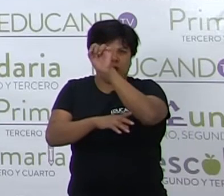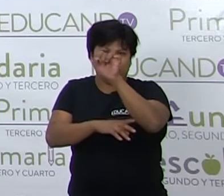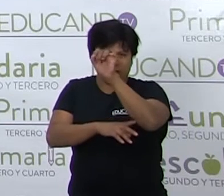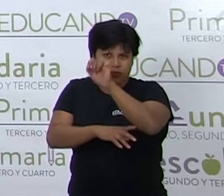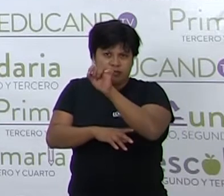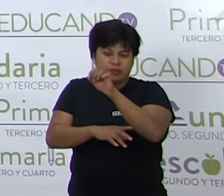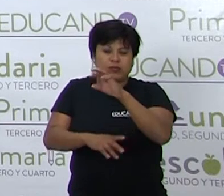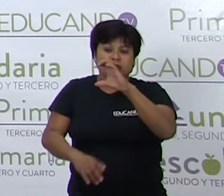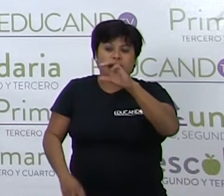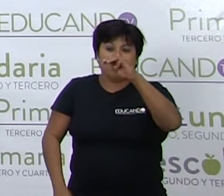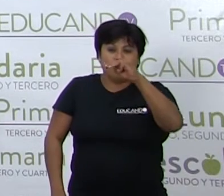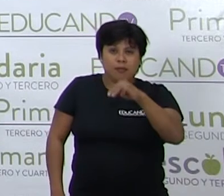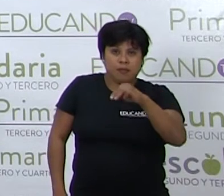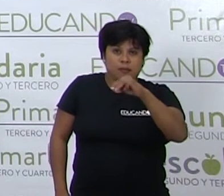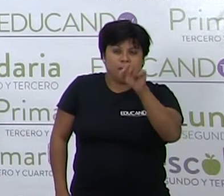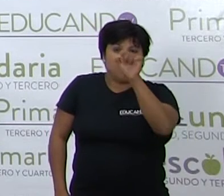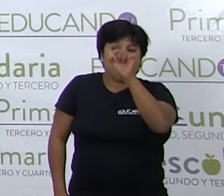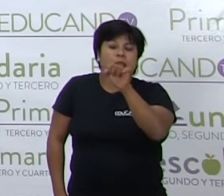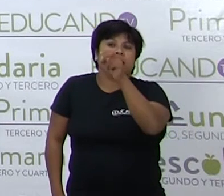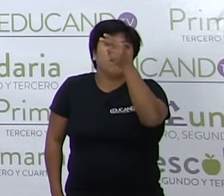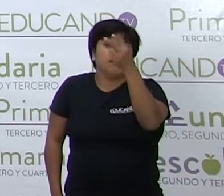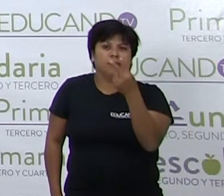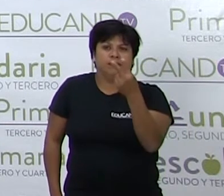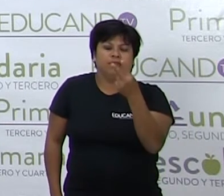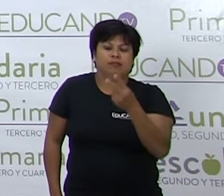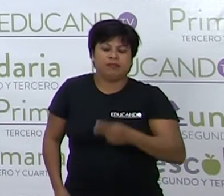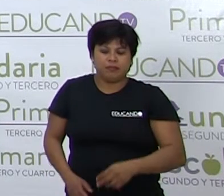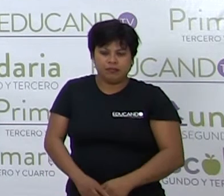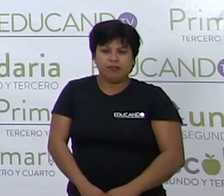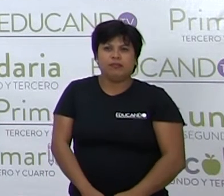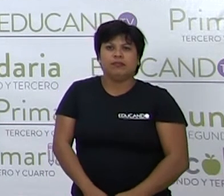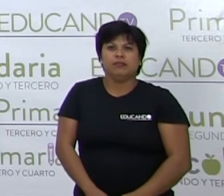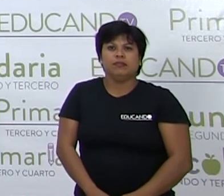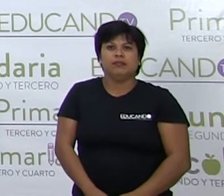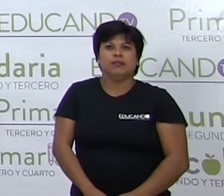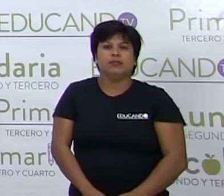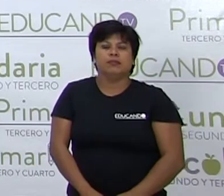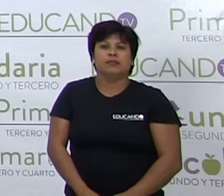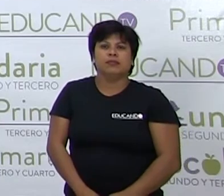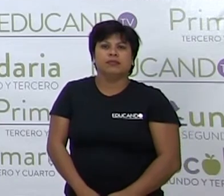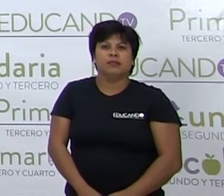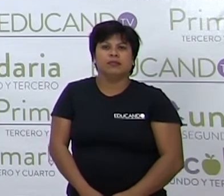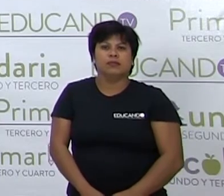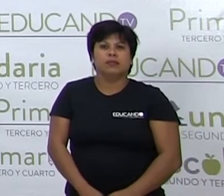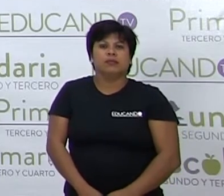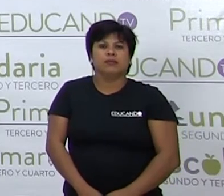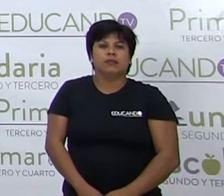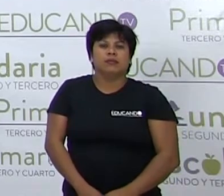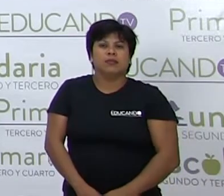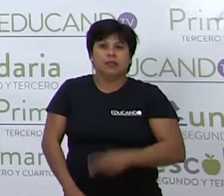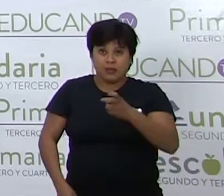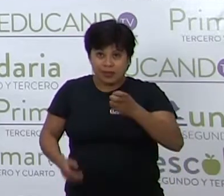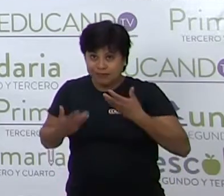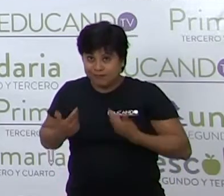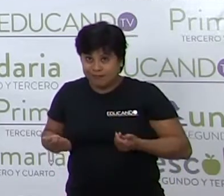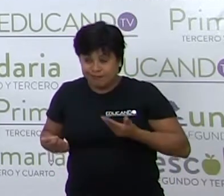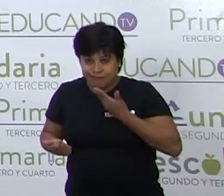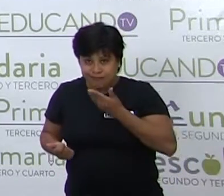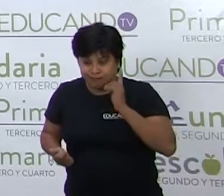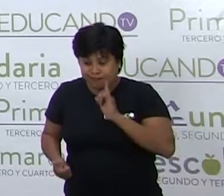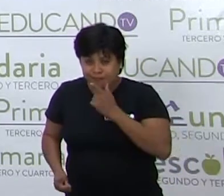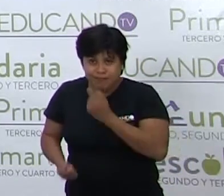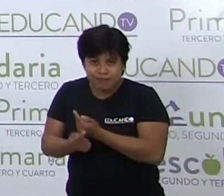esta figura geométrica serían 50 centímetros cuadrados hasta ahí estamos y niñas y